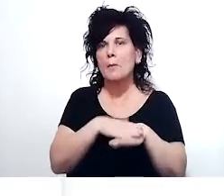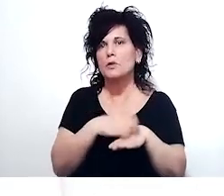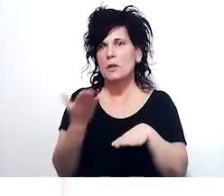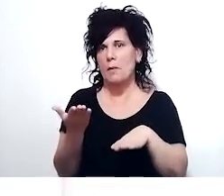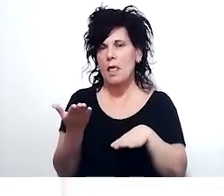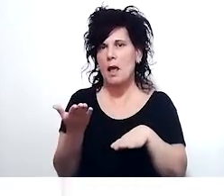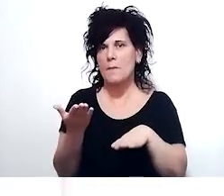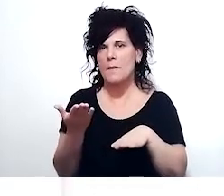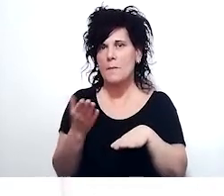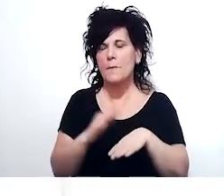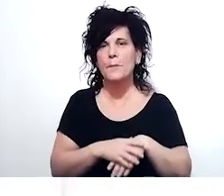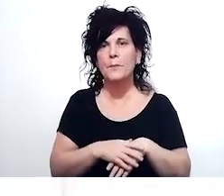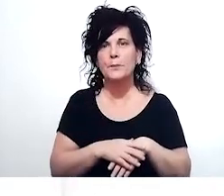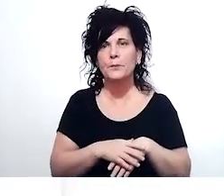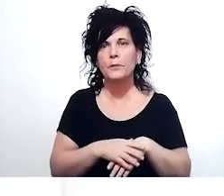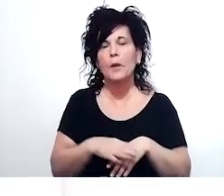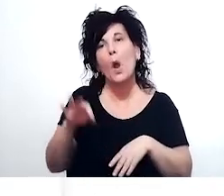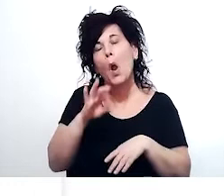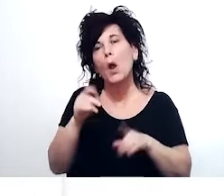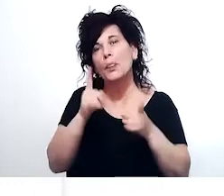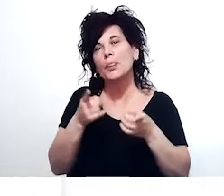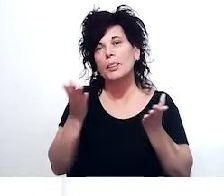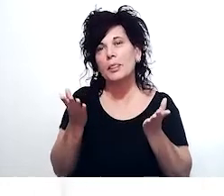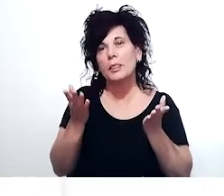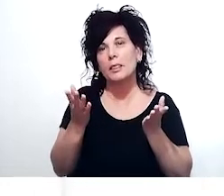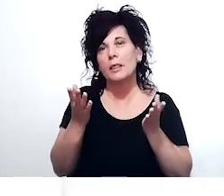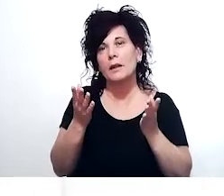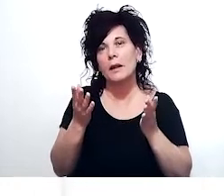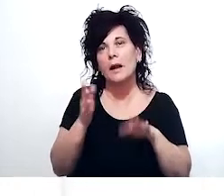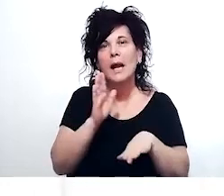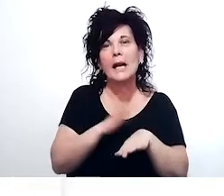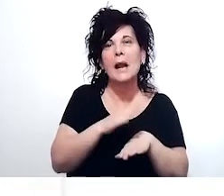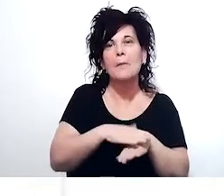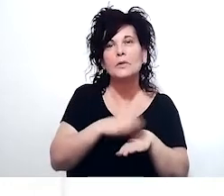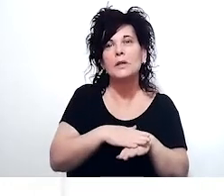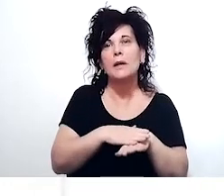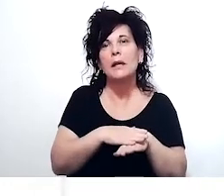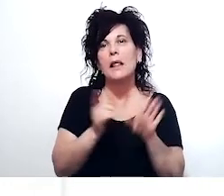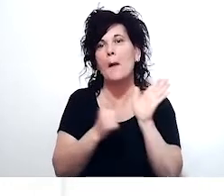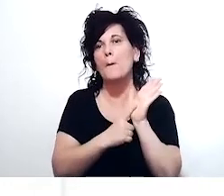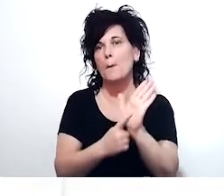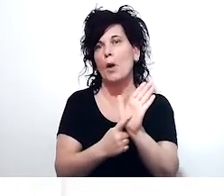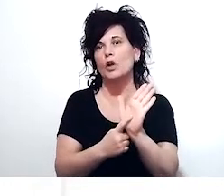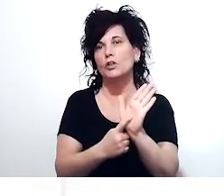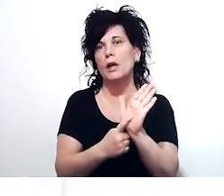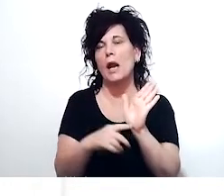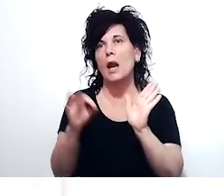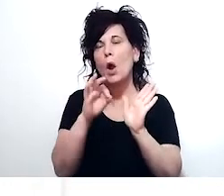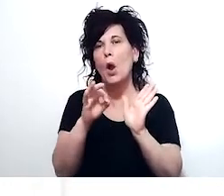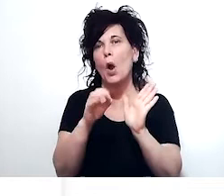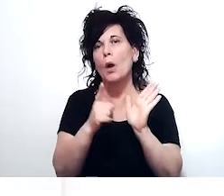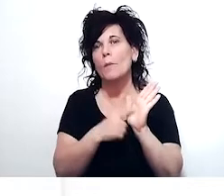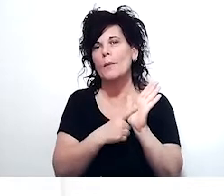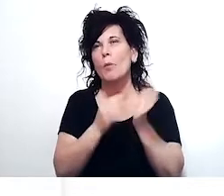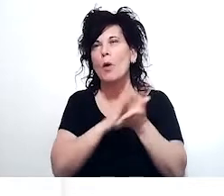la accountability. O también en español se dice responsabilidad demostrada o responsabilidad